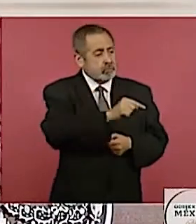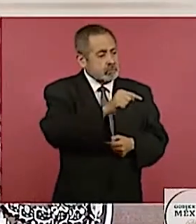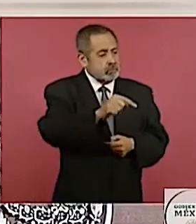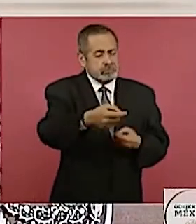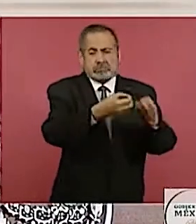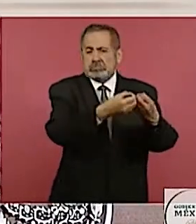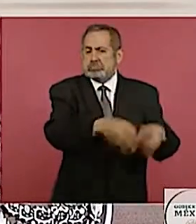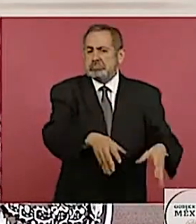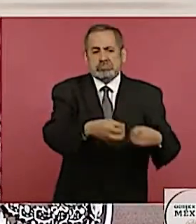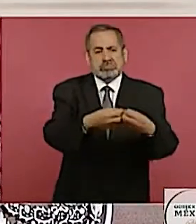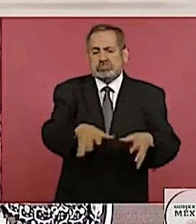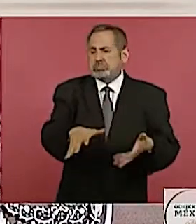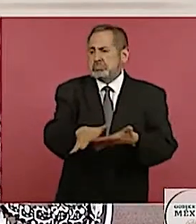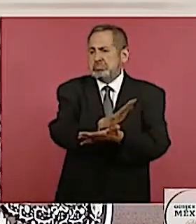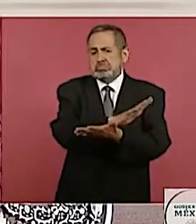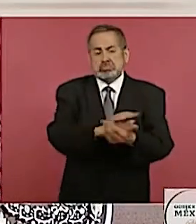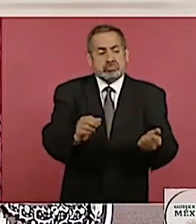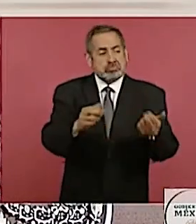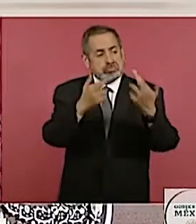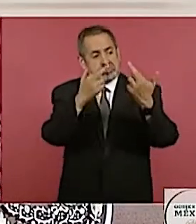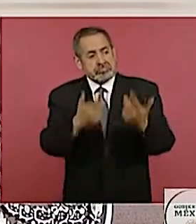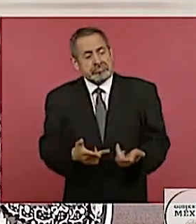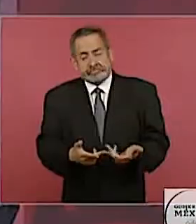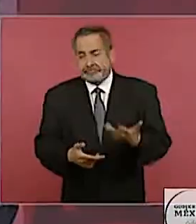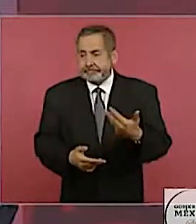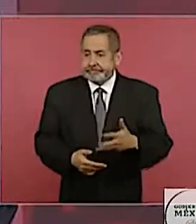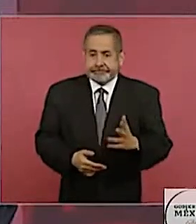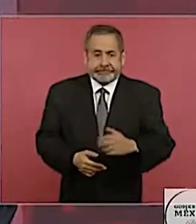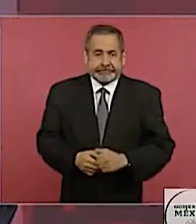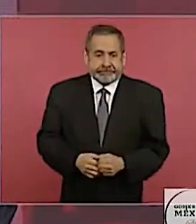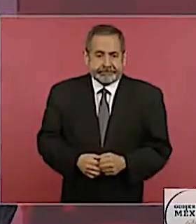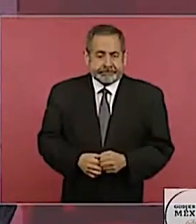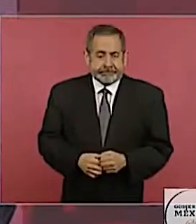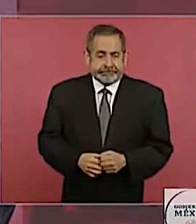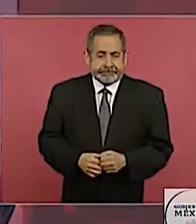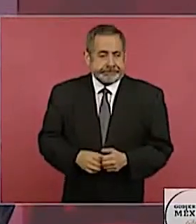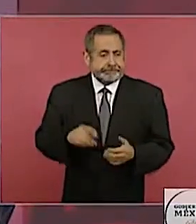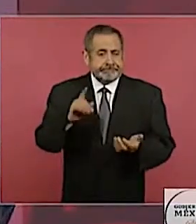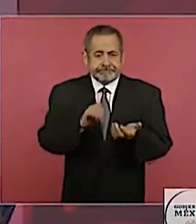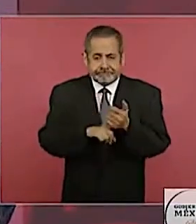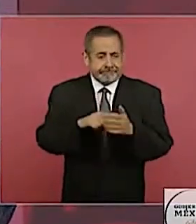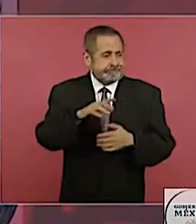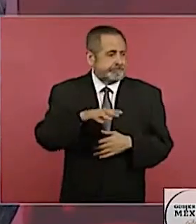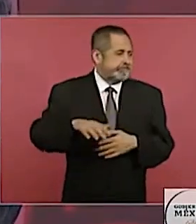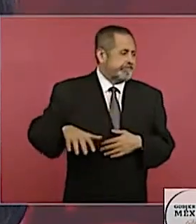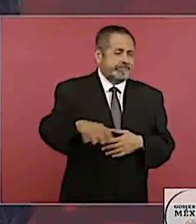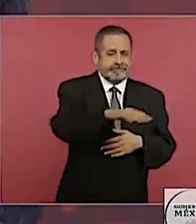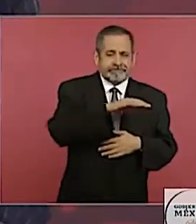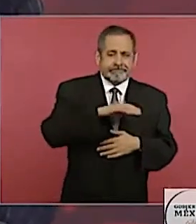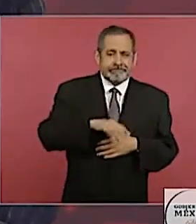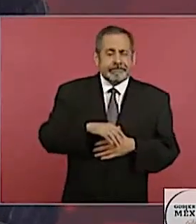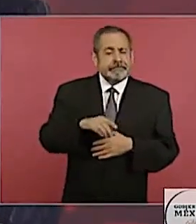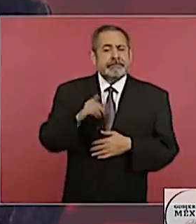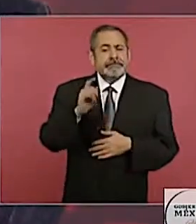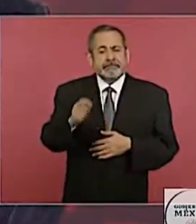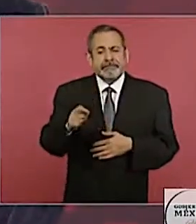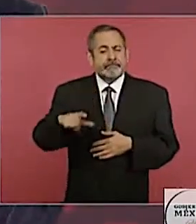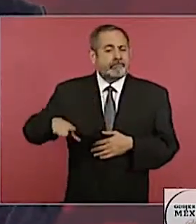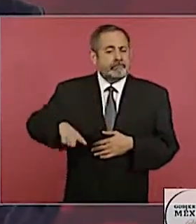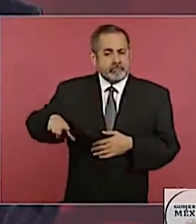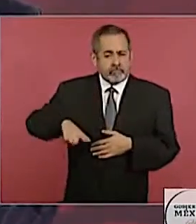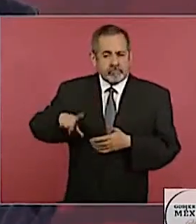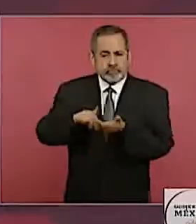comercios los daños eh a la infraestructura del sector